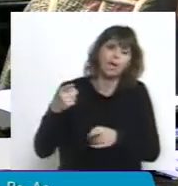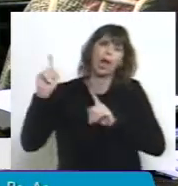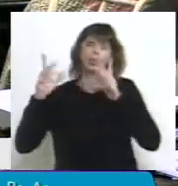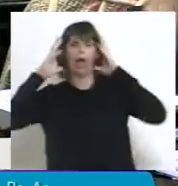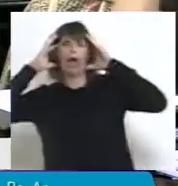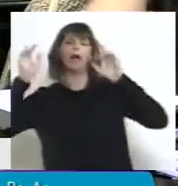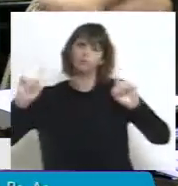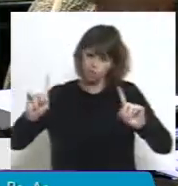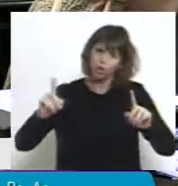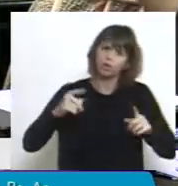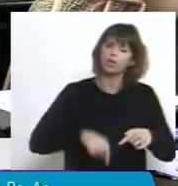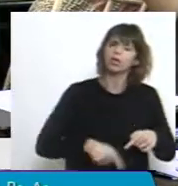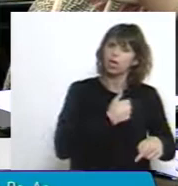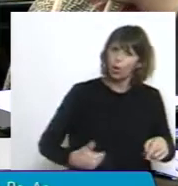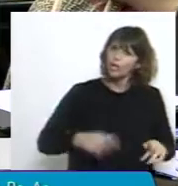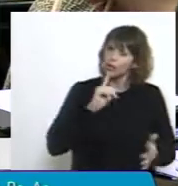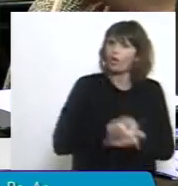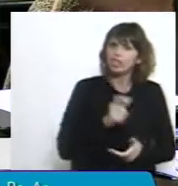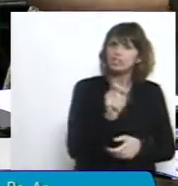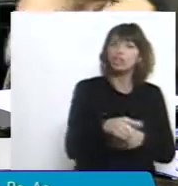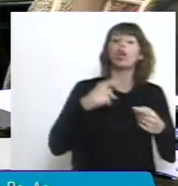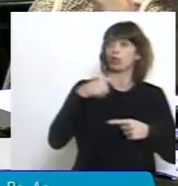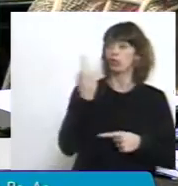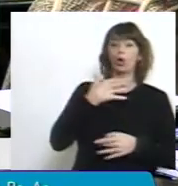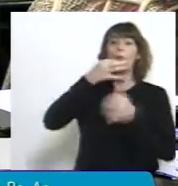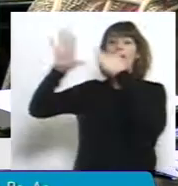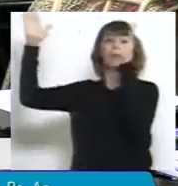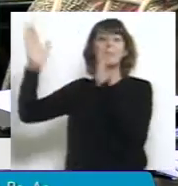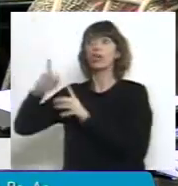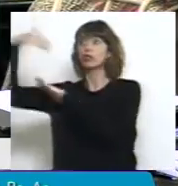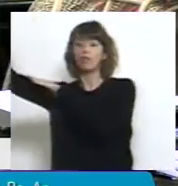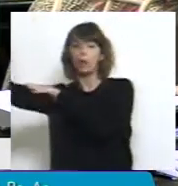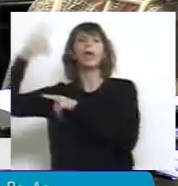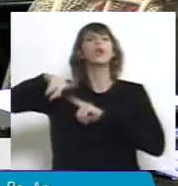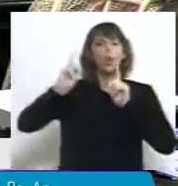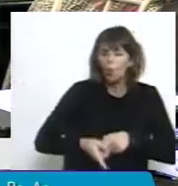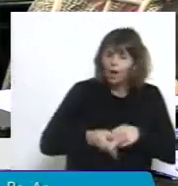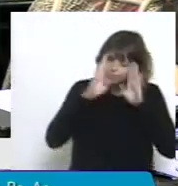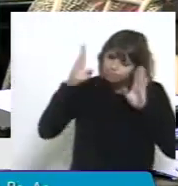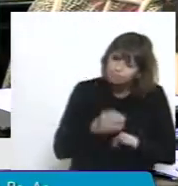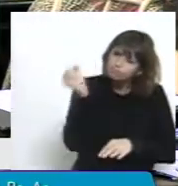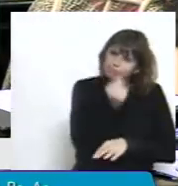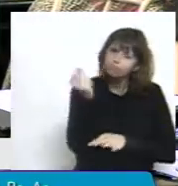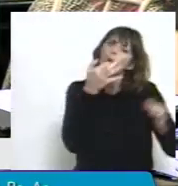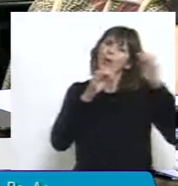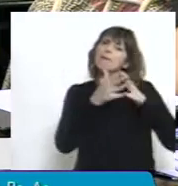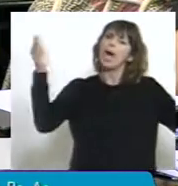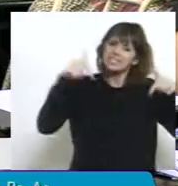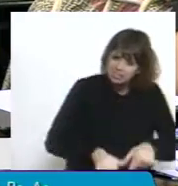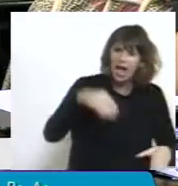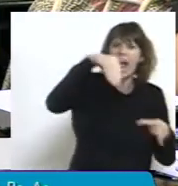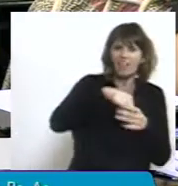pesar de que le vendíamos menos al mundo, la capacidad de vender más dentro de la Argentina y con eso evitar el